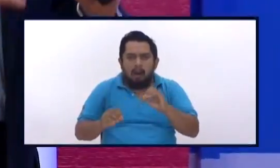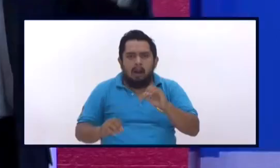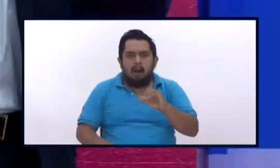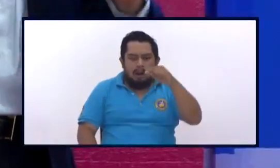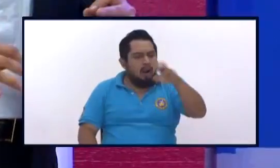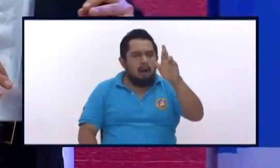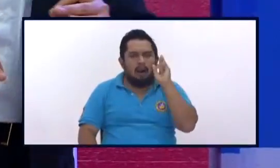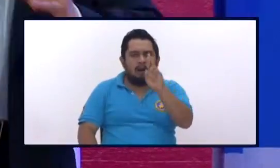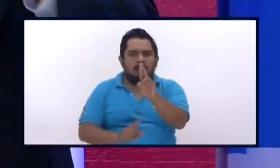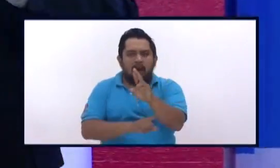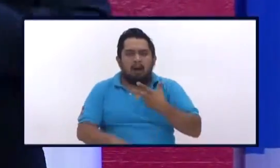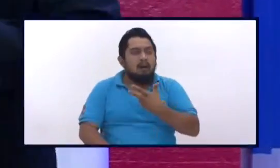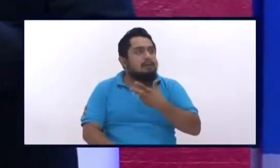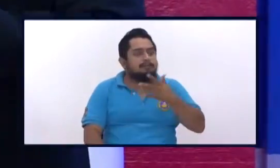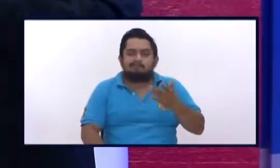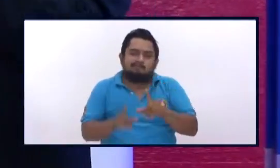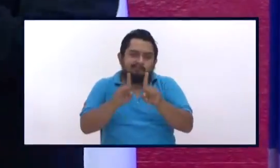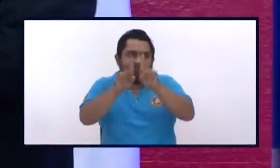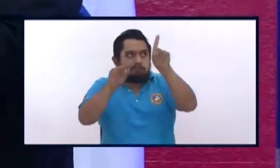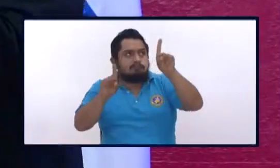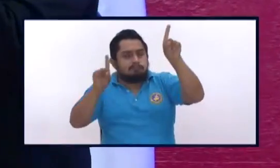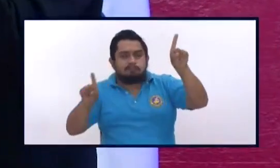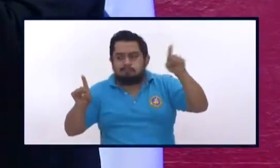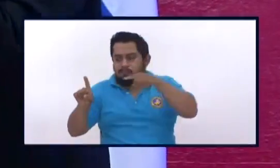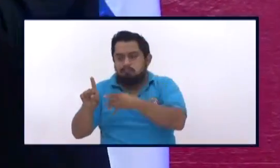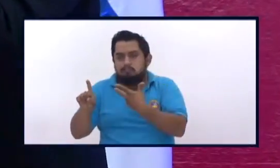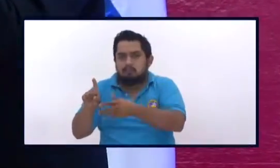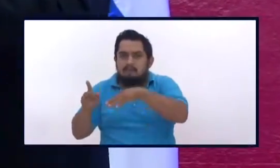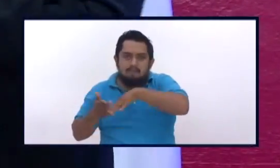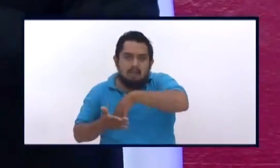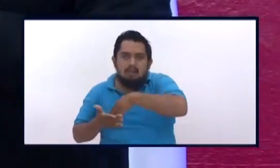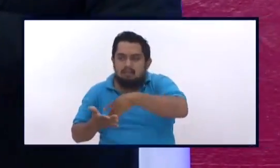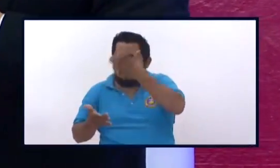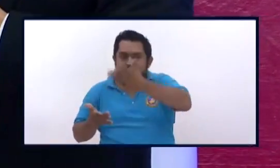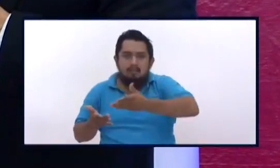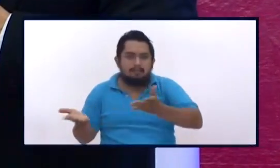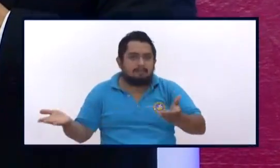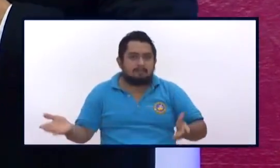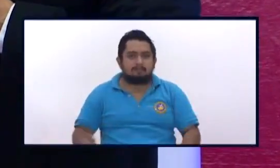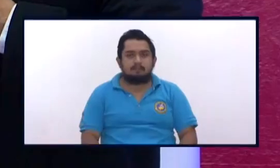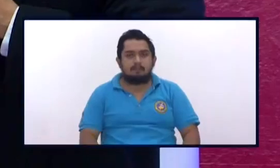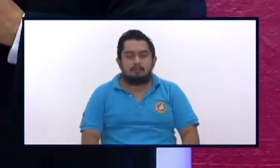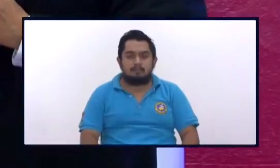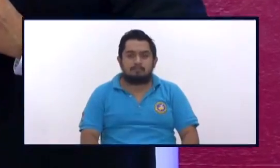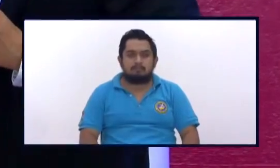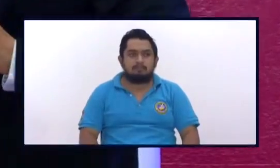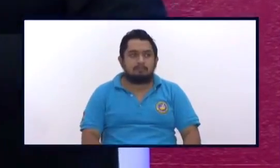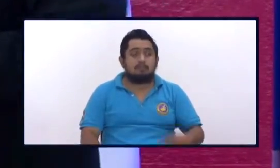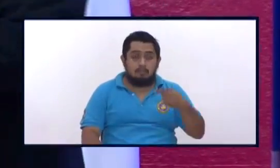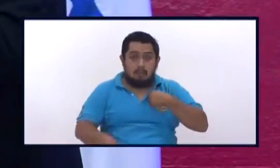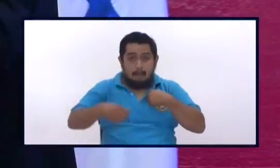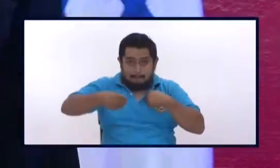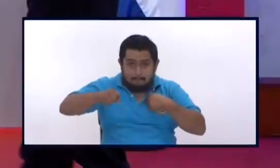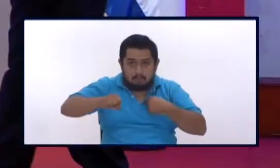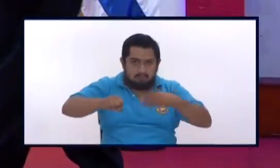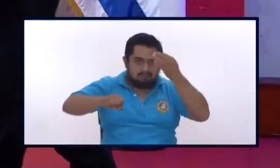respuesta estamos caminando muy lejos de la presencia de dios tengo una motocicleta